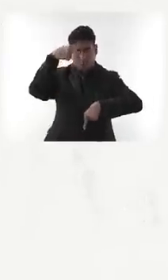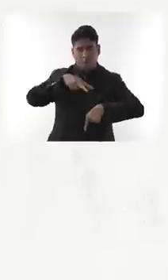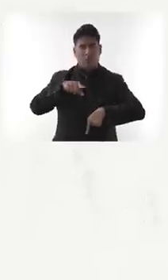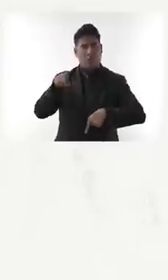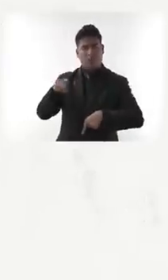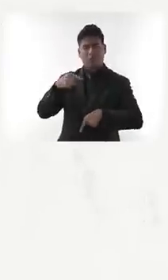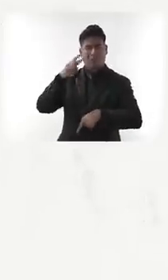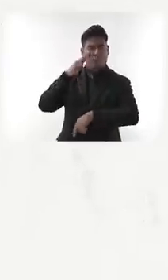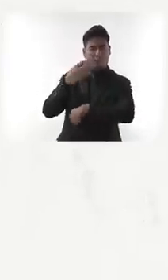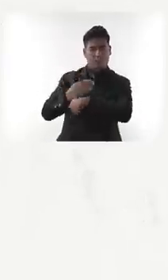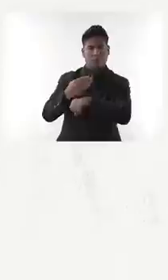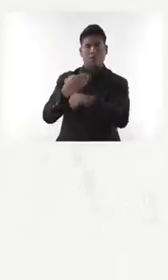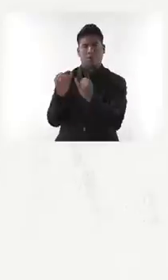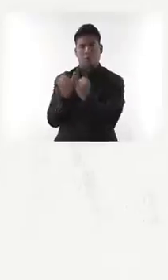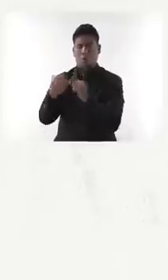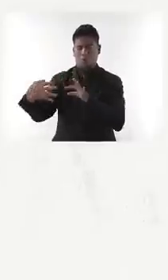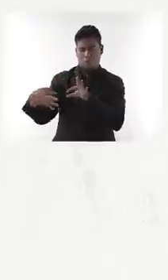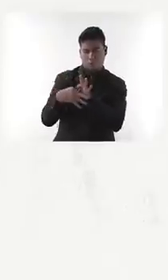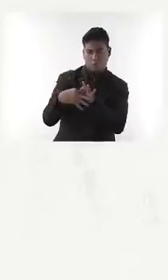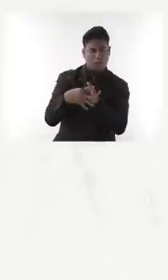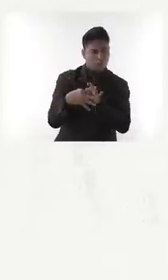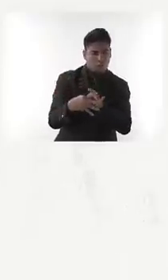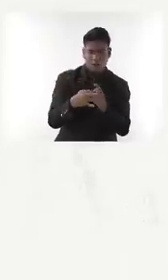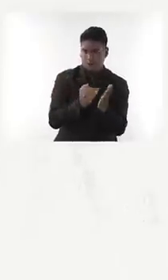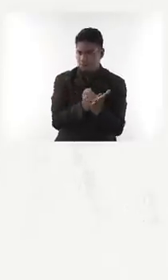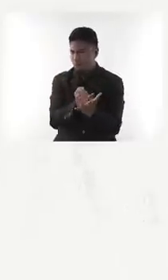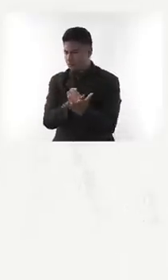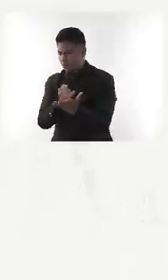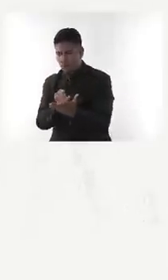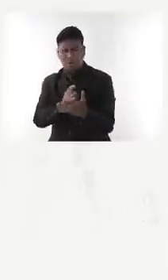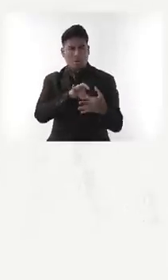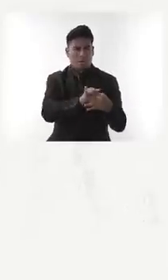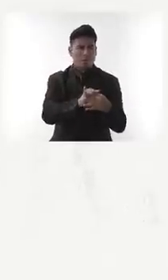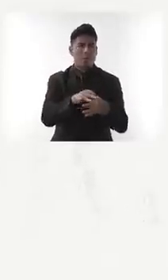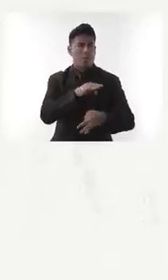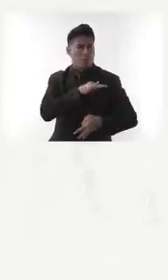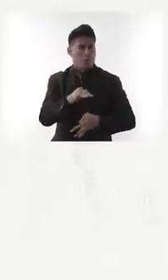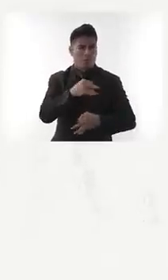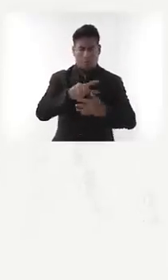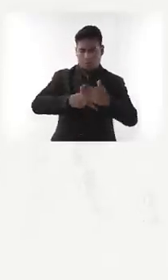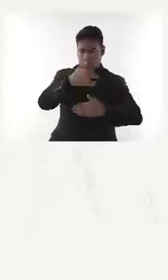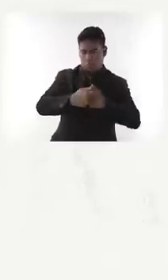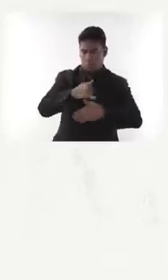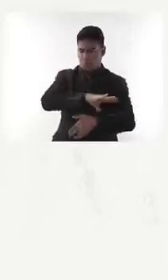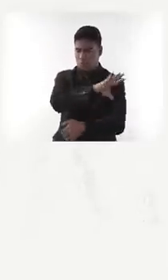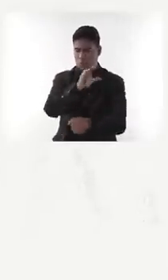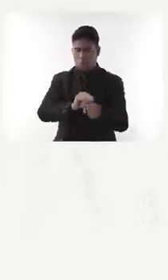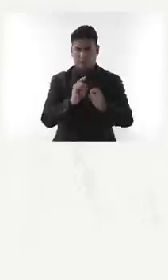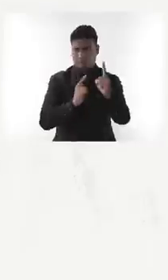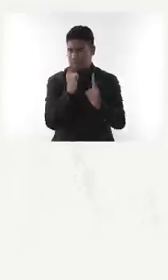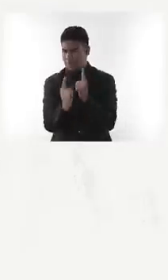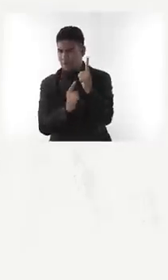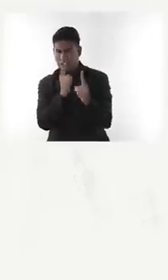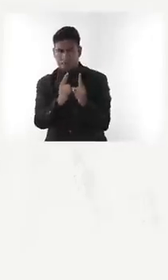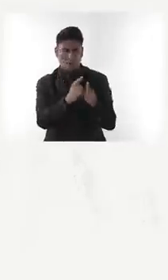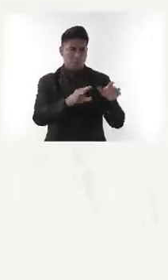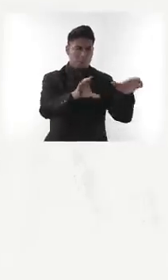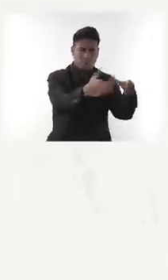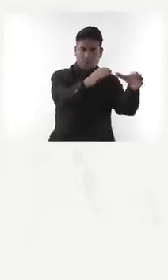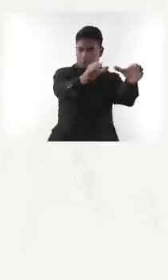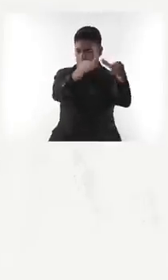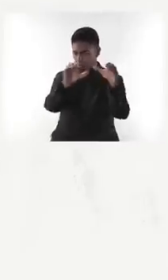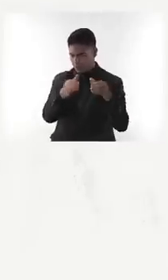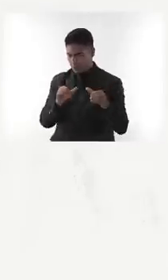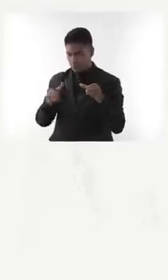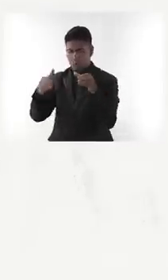Las responsabilidades de este comité serán el impulsar el proyecto deportivo de todas nuestras selecciones, tanto varoniles como